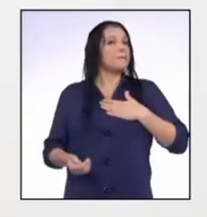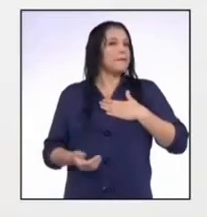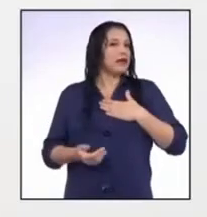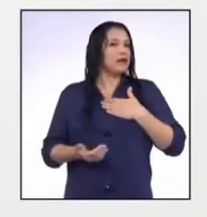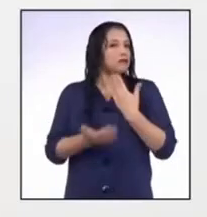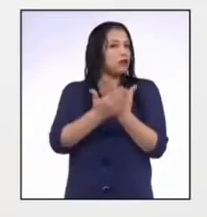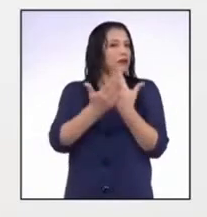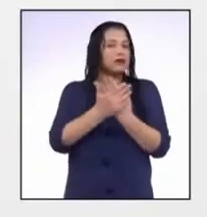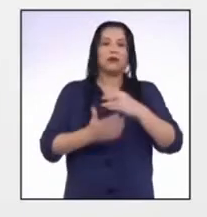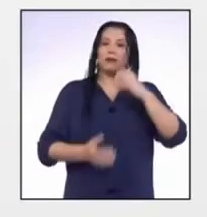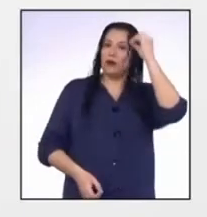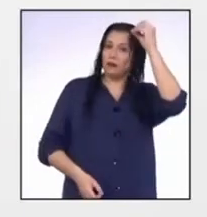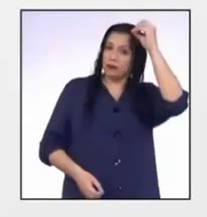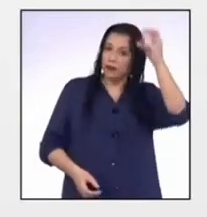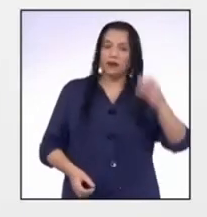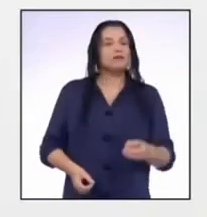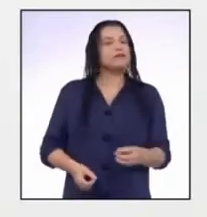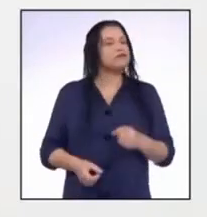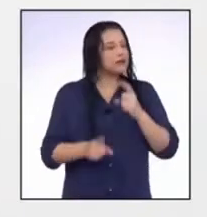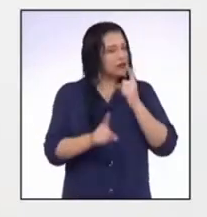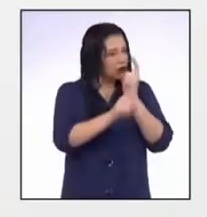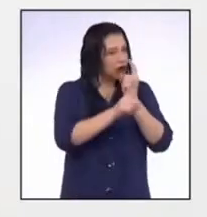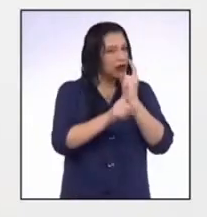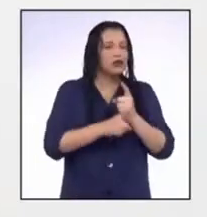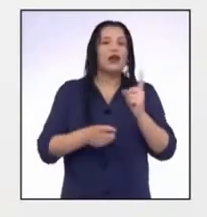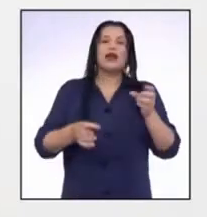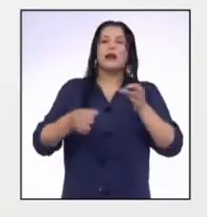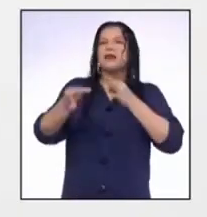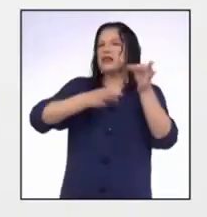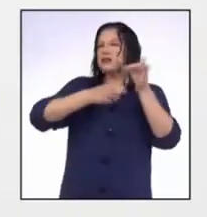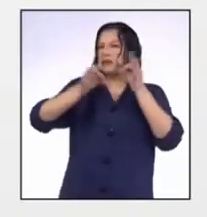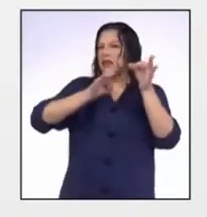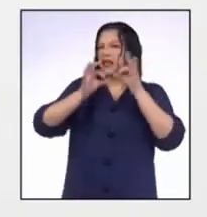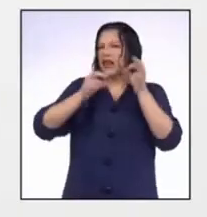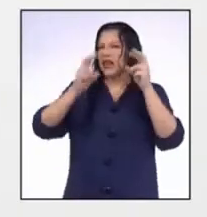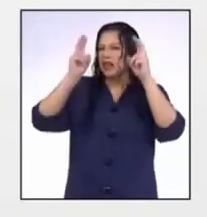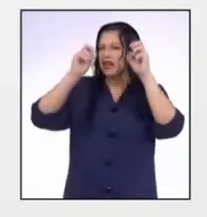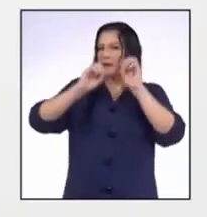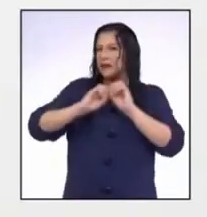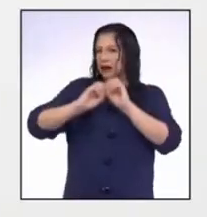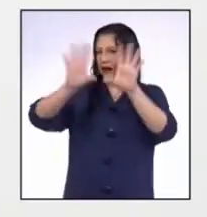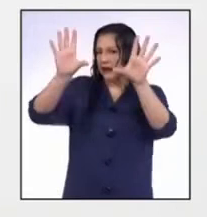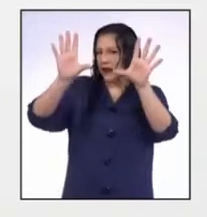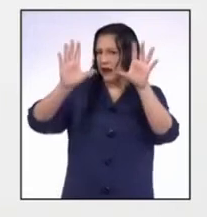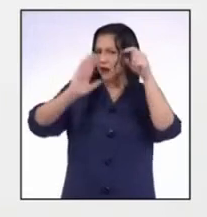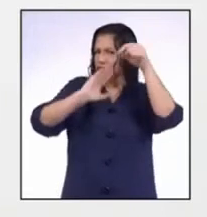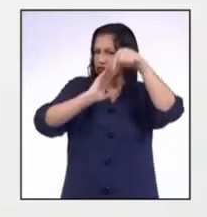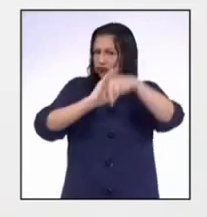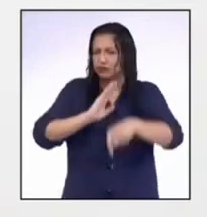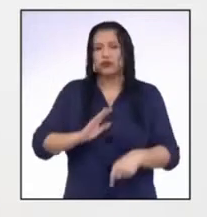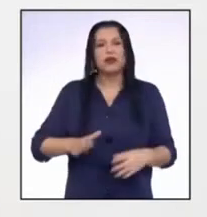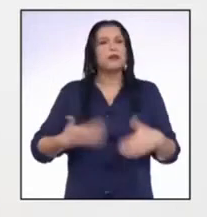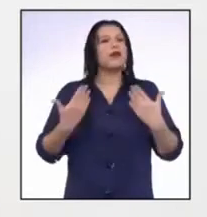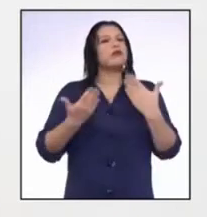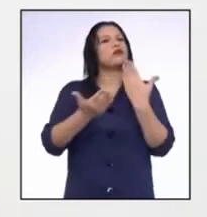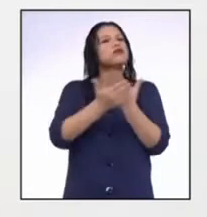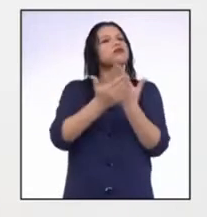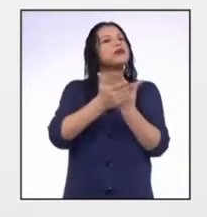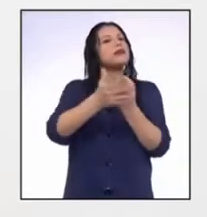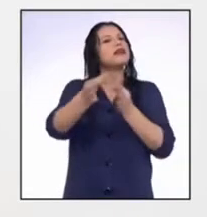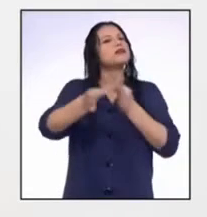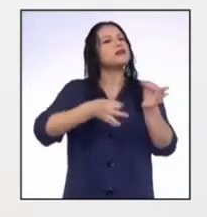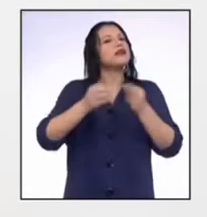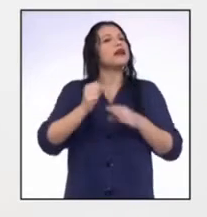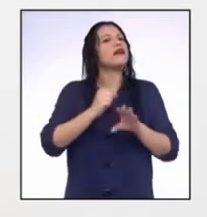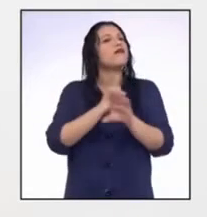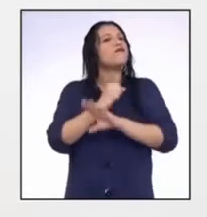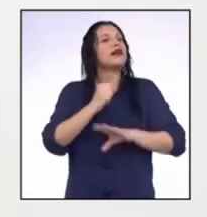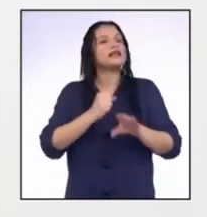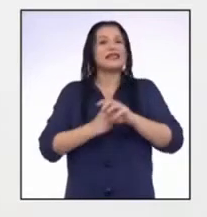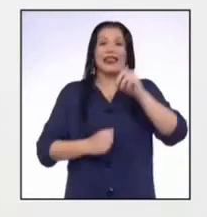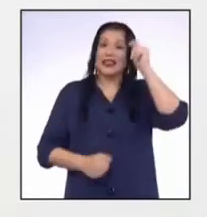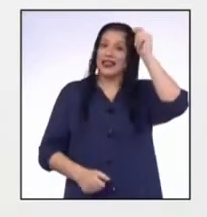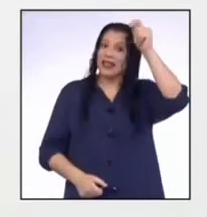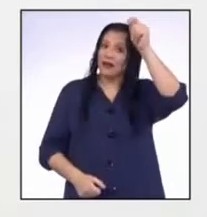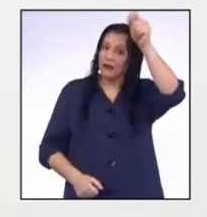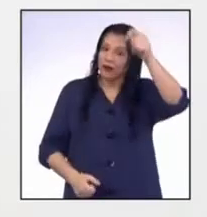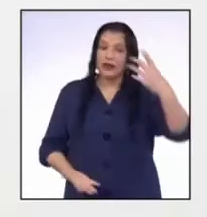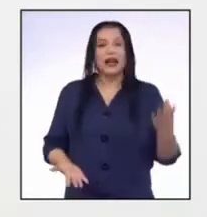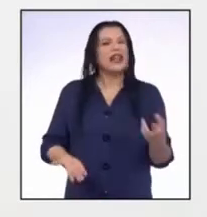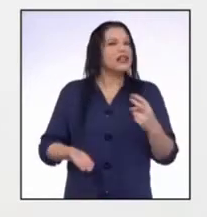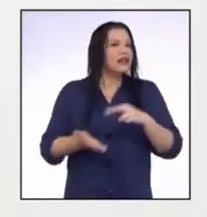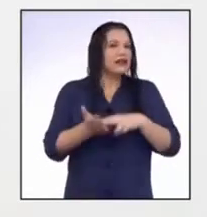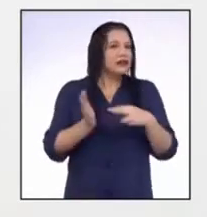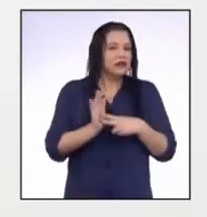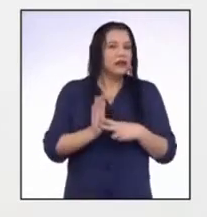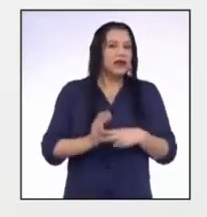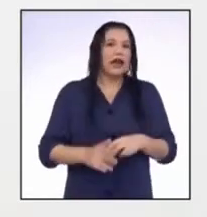Eso es, y para exponer el tema de manera clara y profunda, podemos fundamentar con base teórica, es